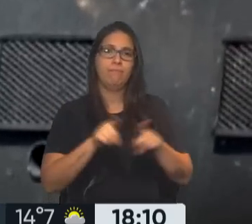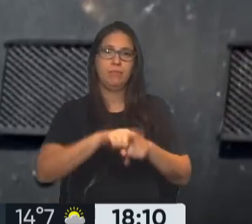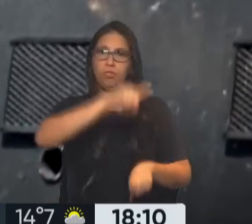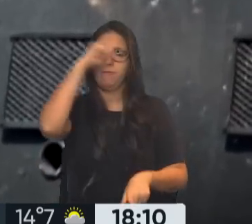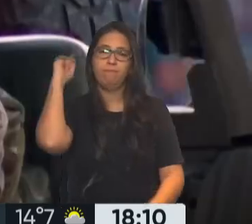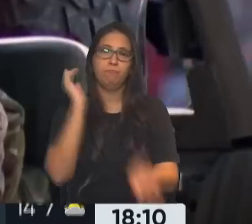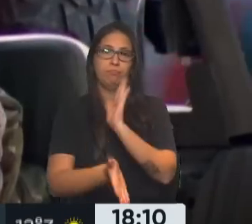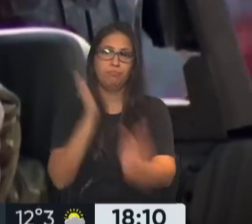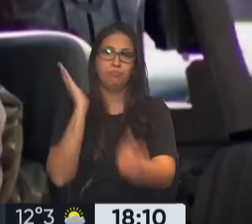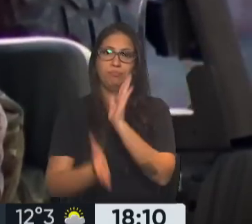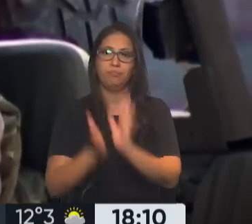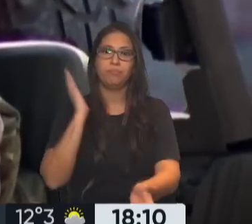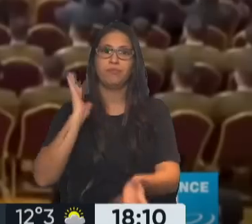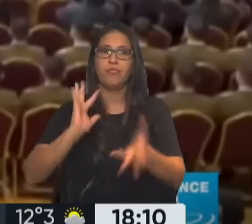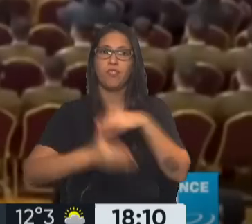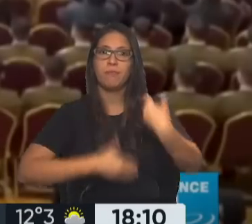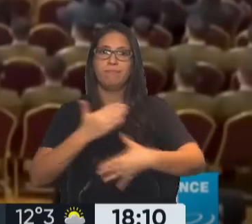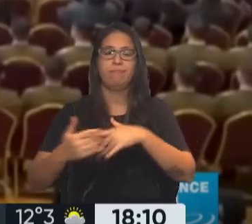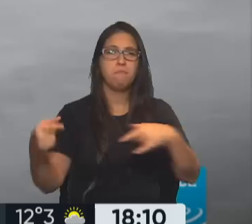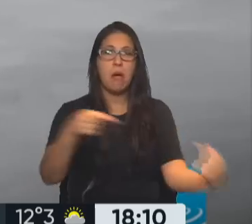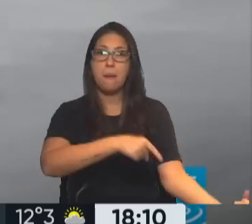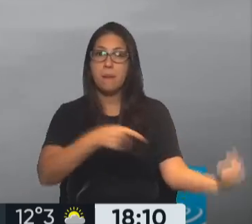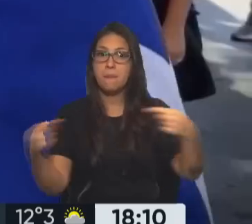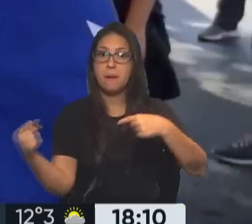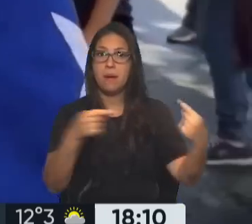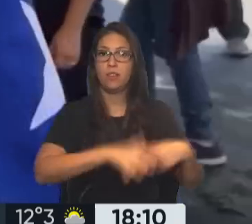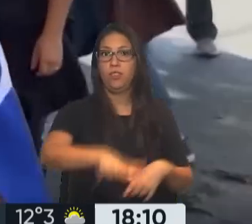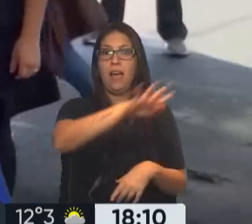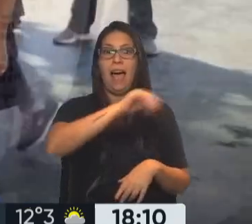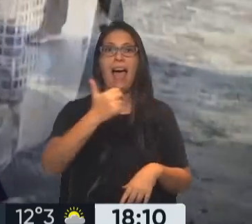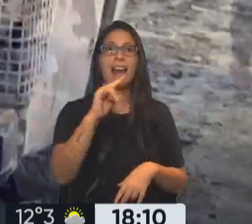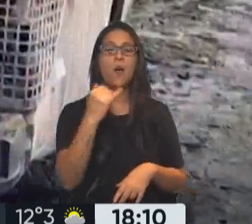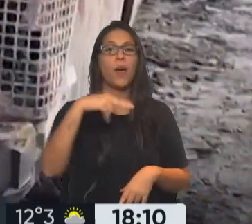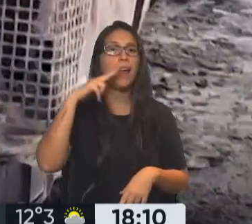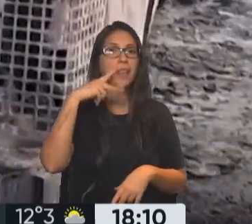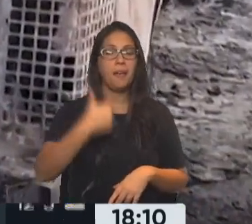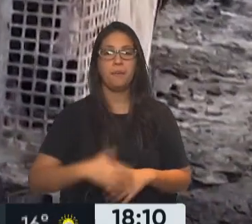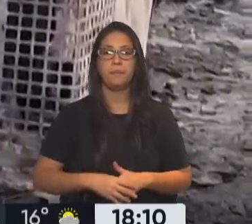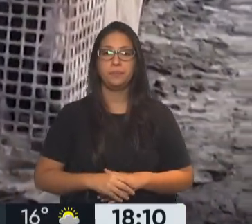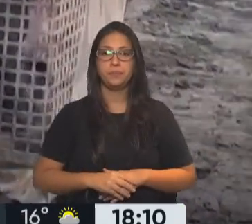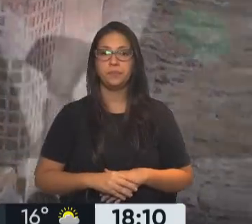chileno frente al recrudecimiento del conflicto en la Araucanía.